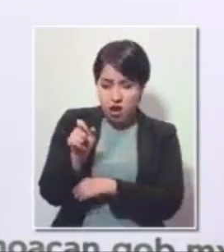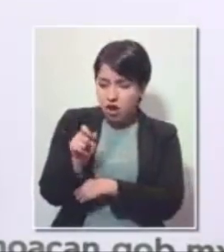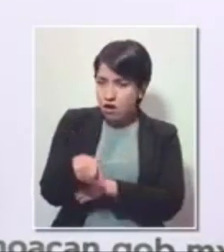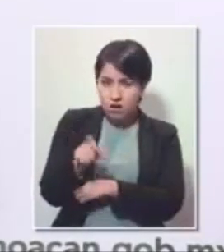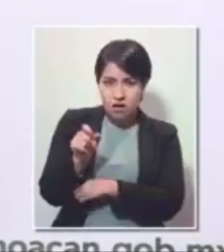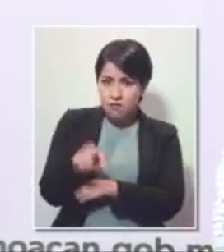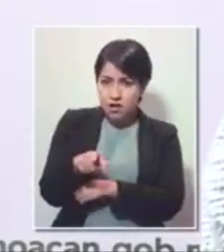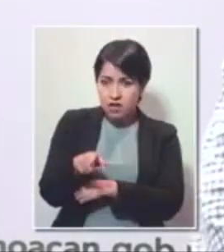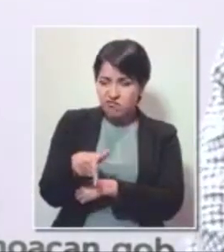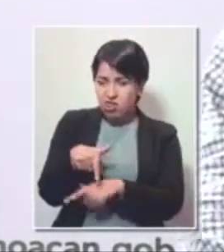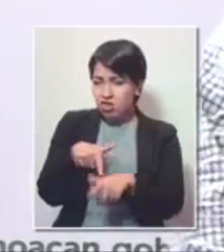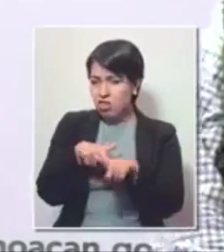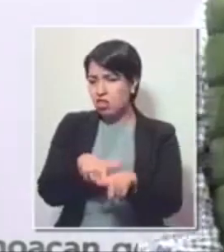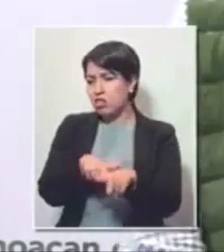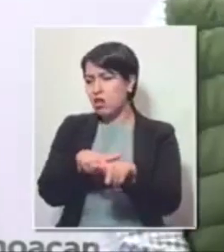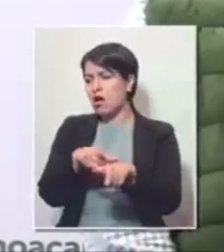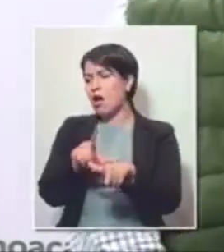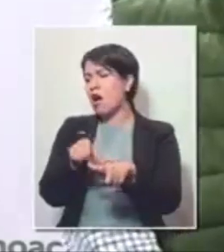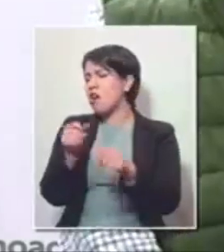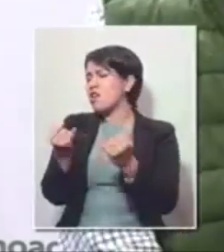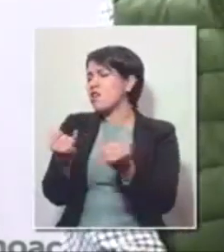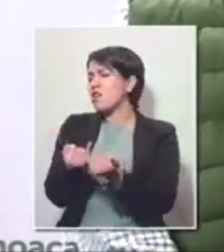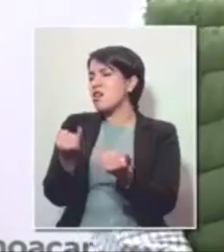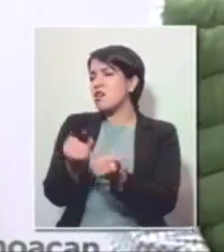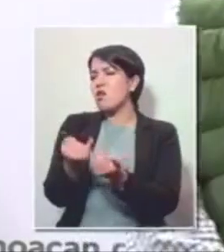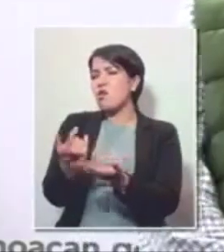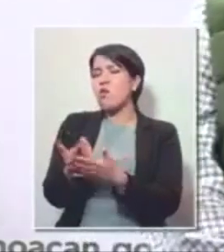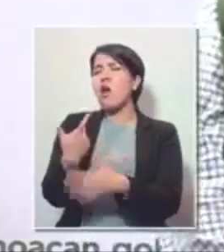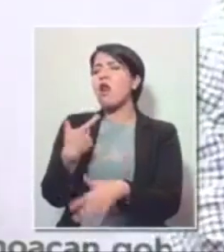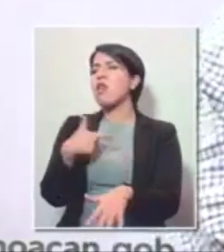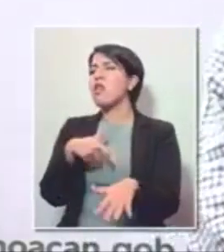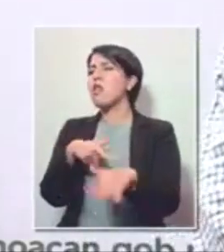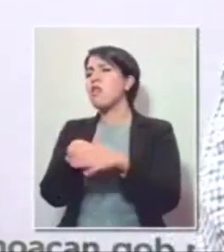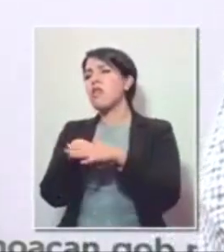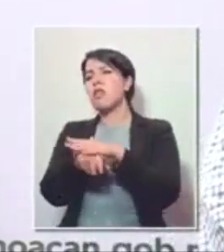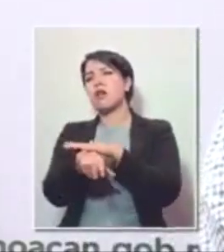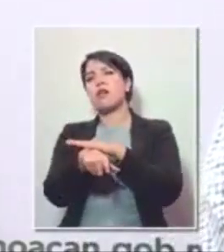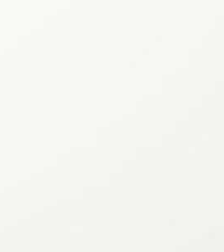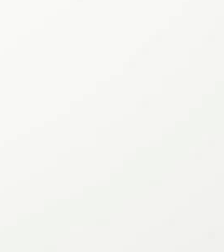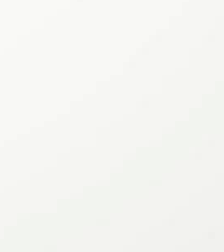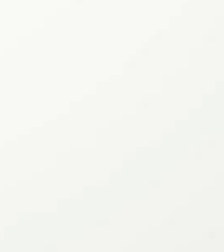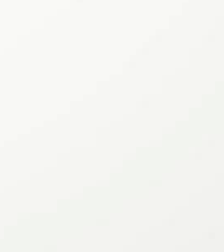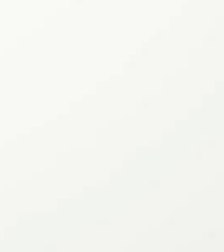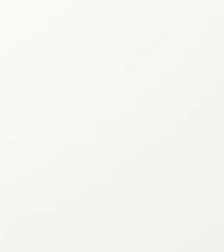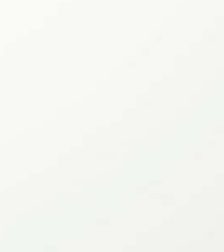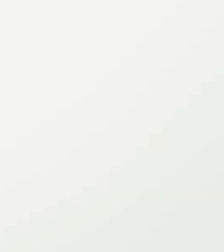la corrupción y la compra de la justicia.